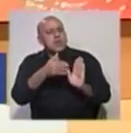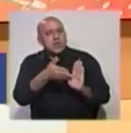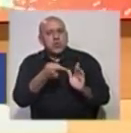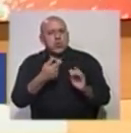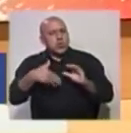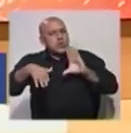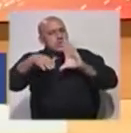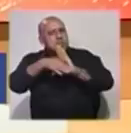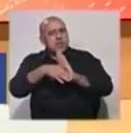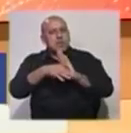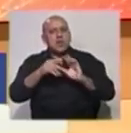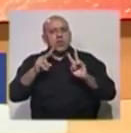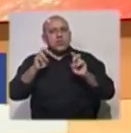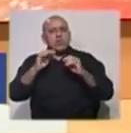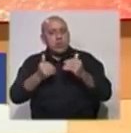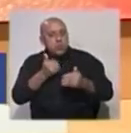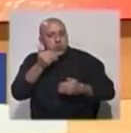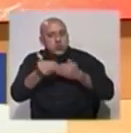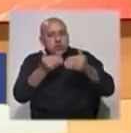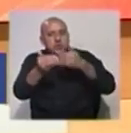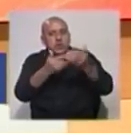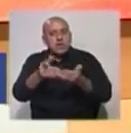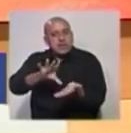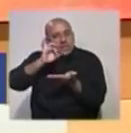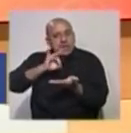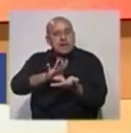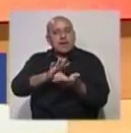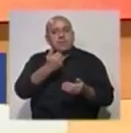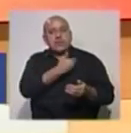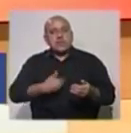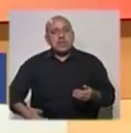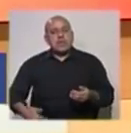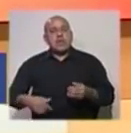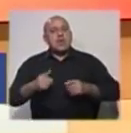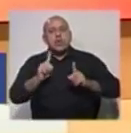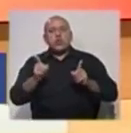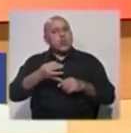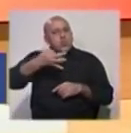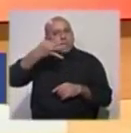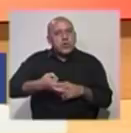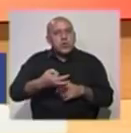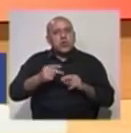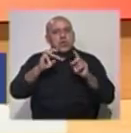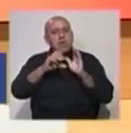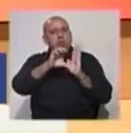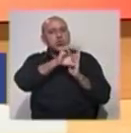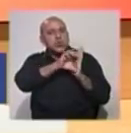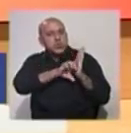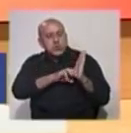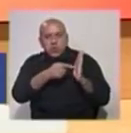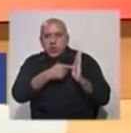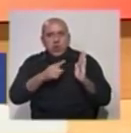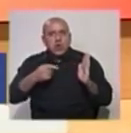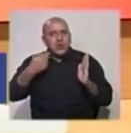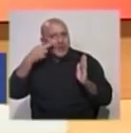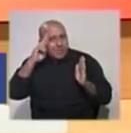un proceso de impeachment extraordinariamente débil, que incluso no cumplió los requerimientos constitucionales de la prueba